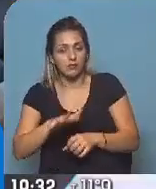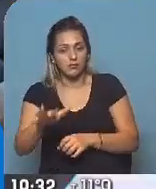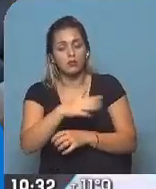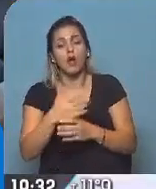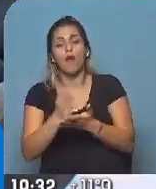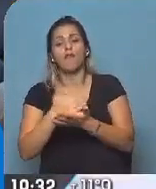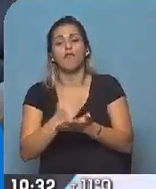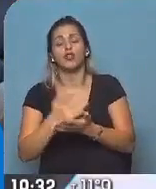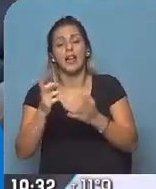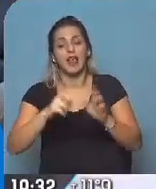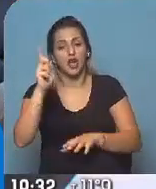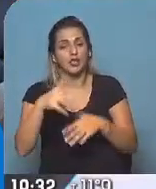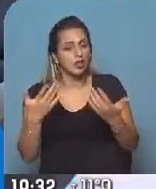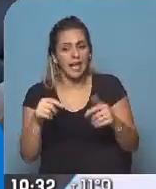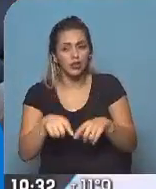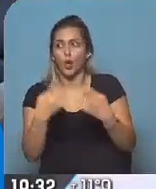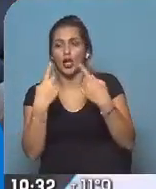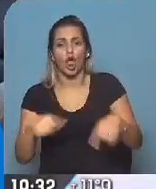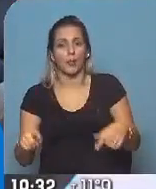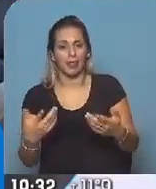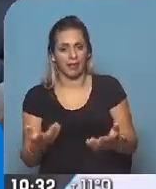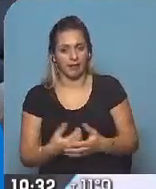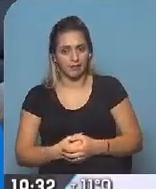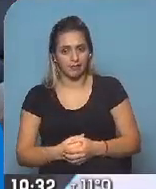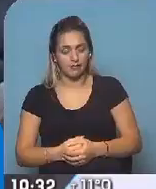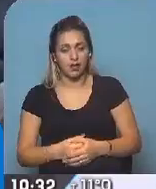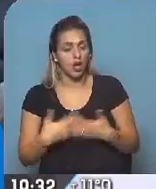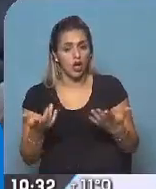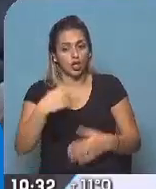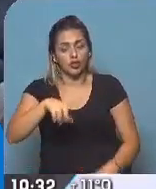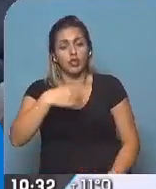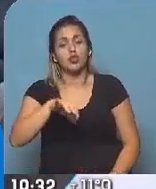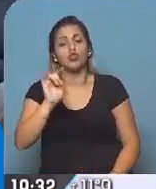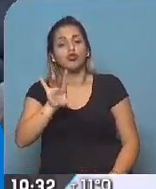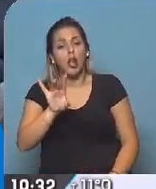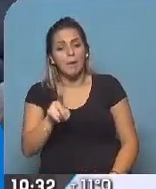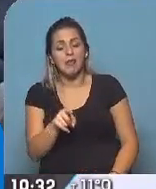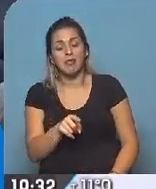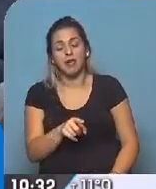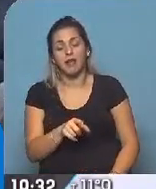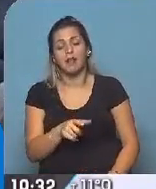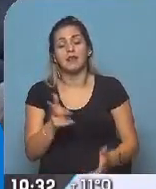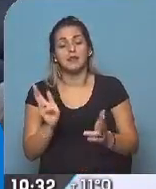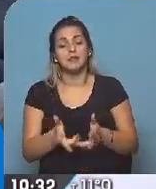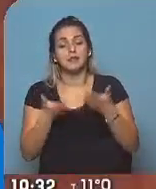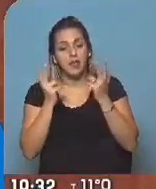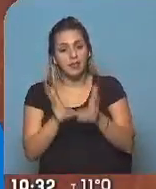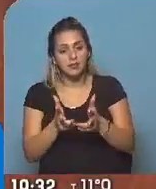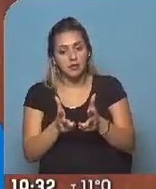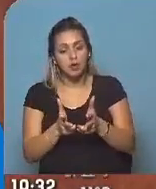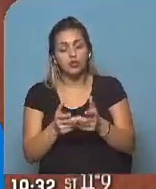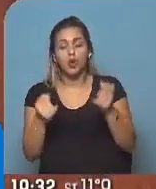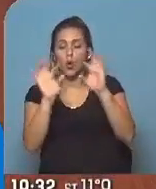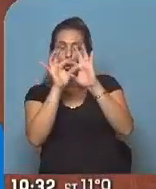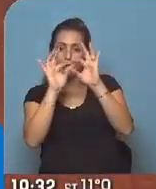norte. Es decir, que esto no es novedoso en la Argentina. Nosotros lo único que hemos hecho es derogar un